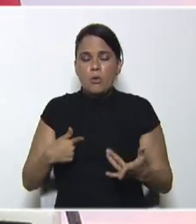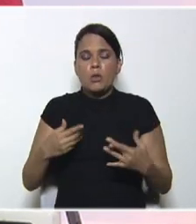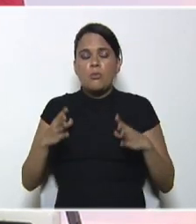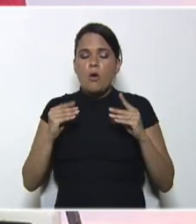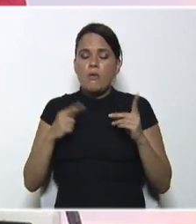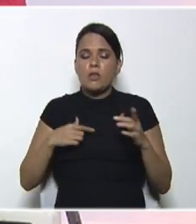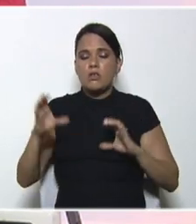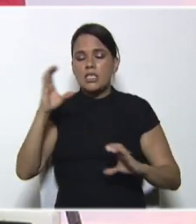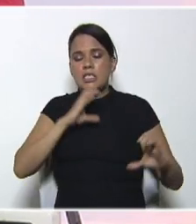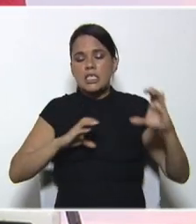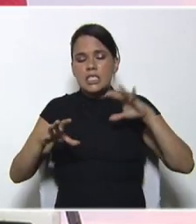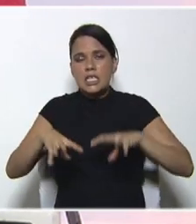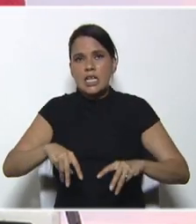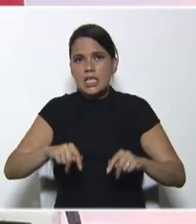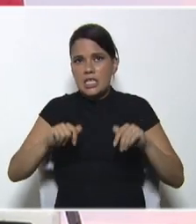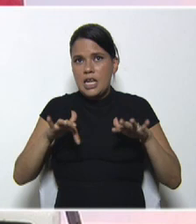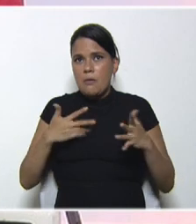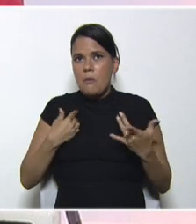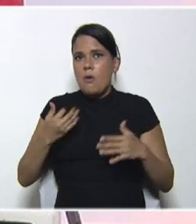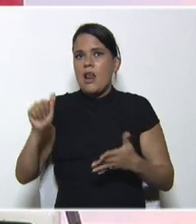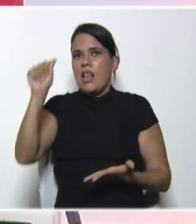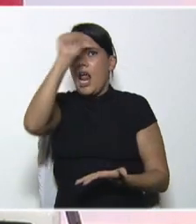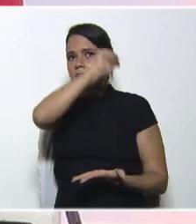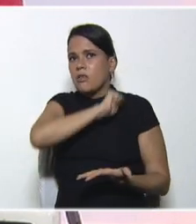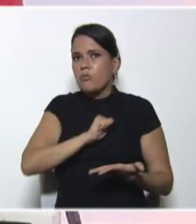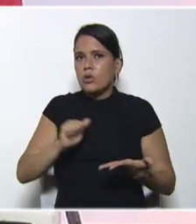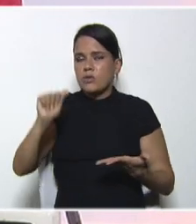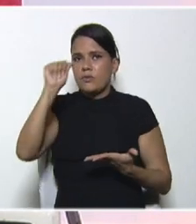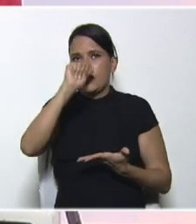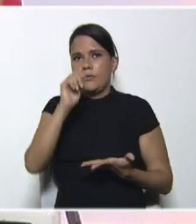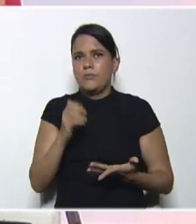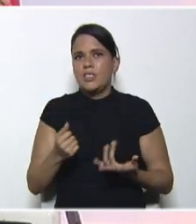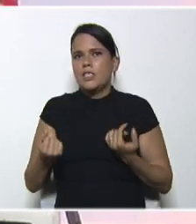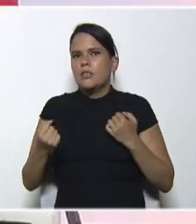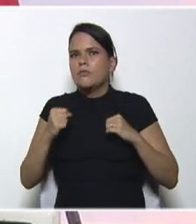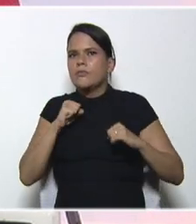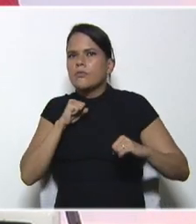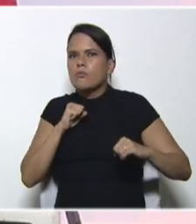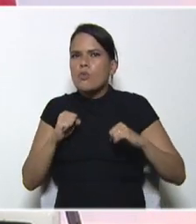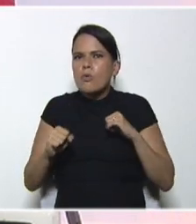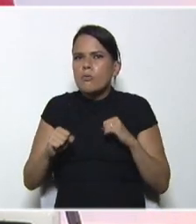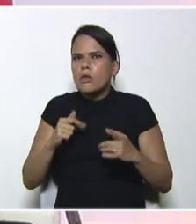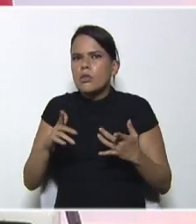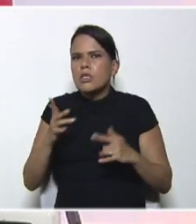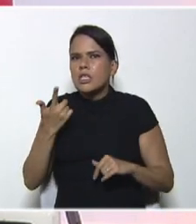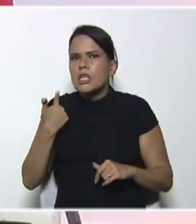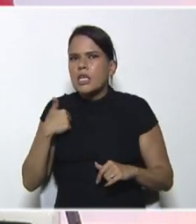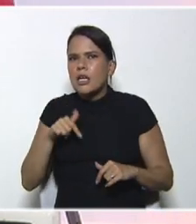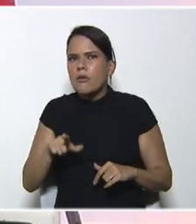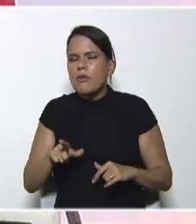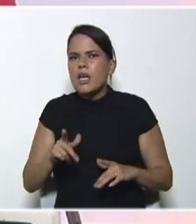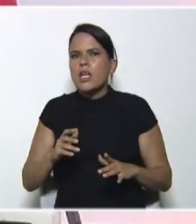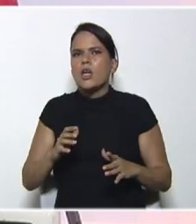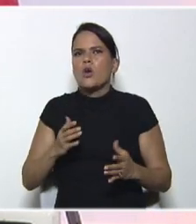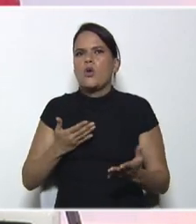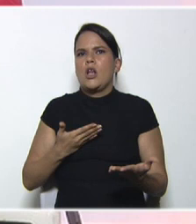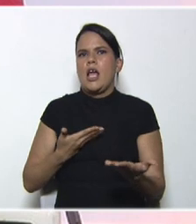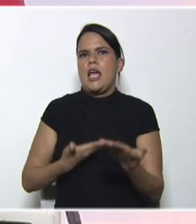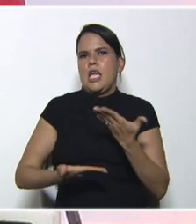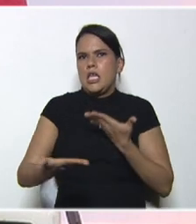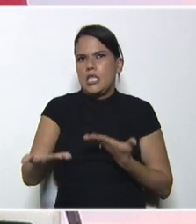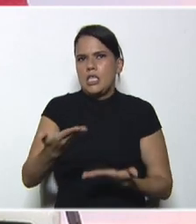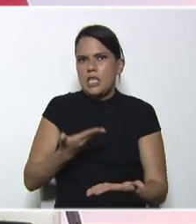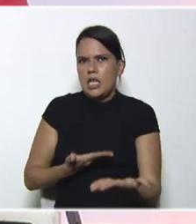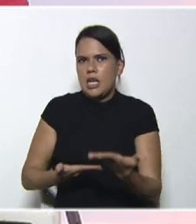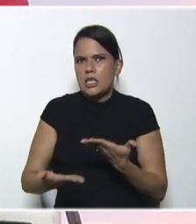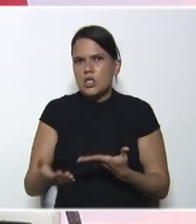atmósfera. Entonces, esa dinámica tiene que ver con la interacción de estos elementos